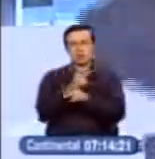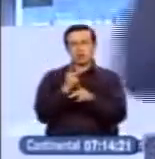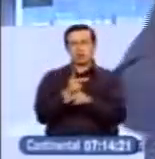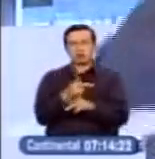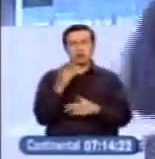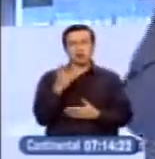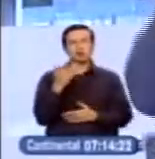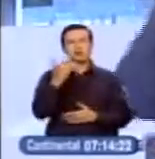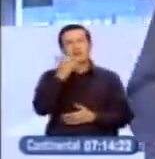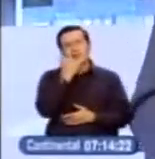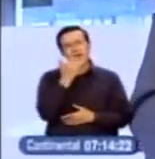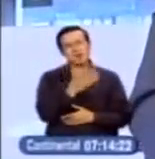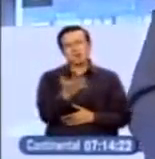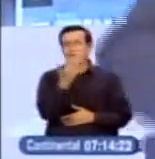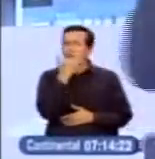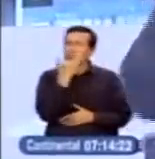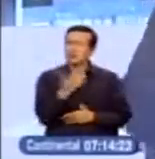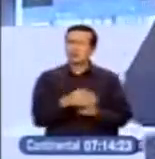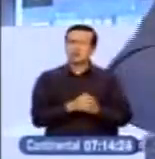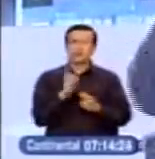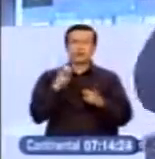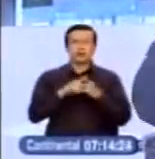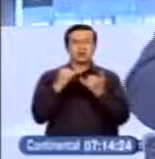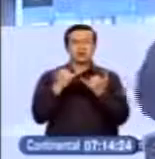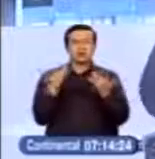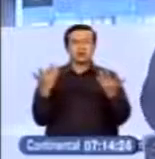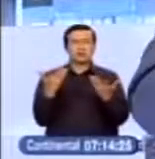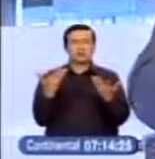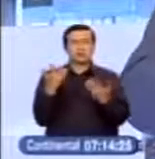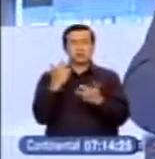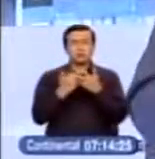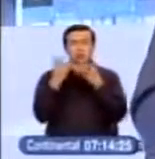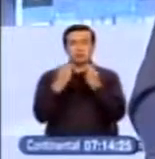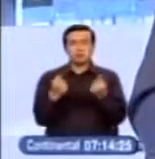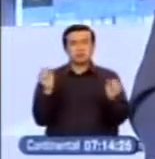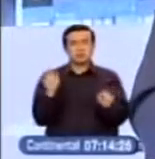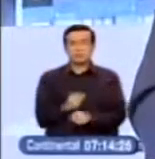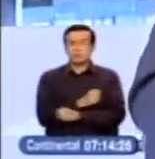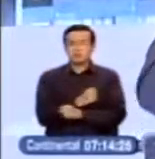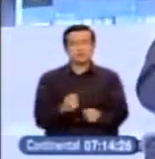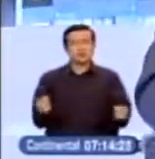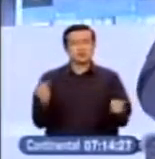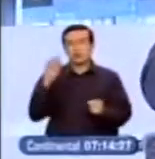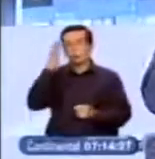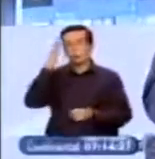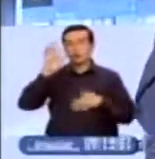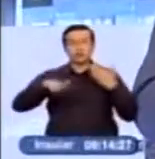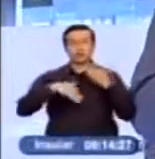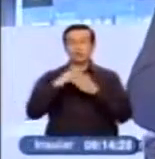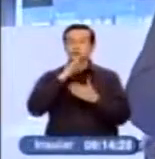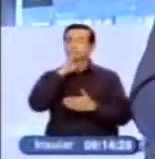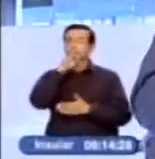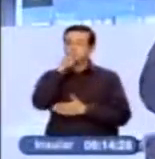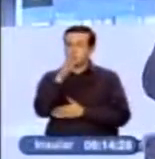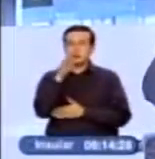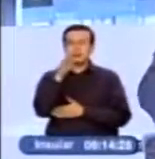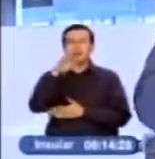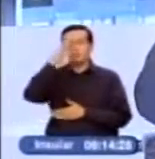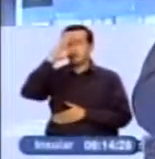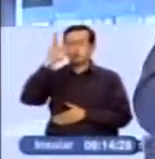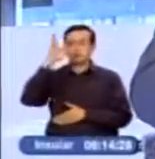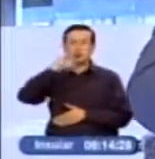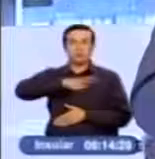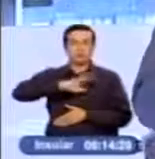no puede ser. Hasta el día de hoy no consigo solución al problema, porque todas las veces que ha actuado la